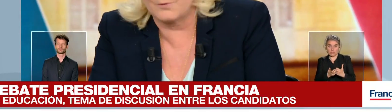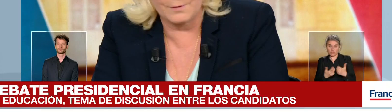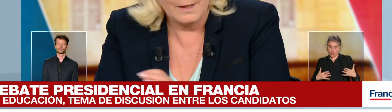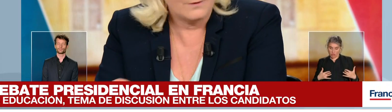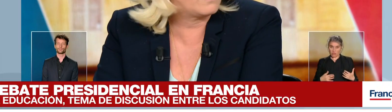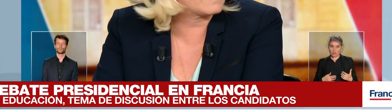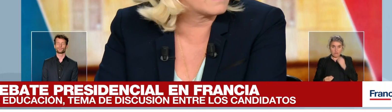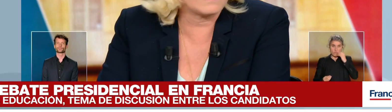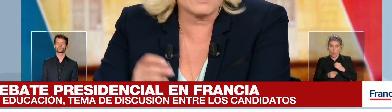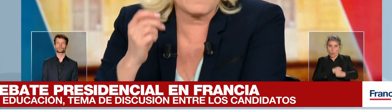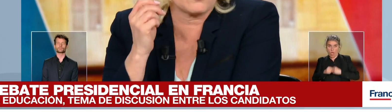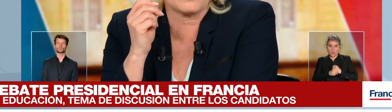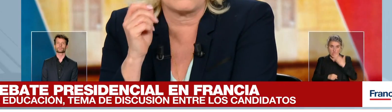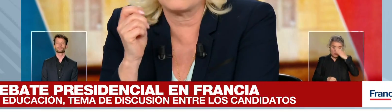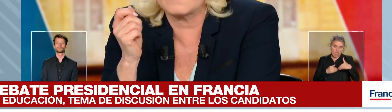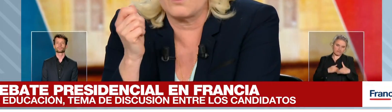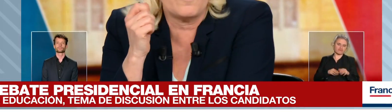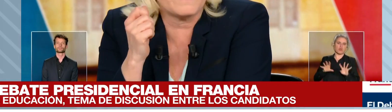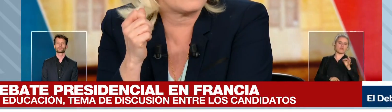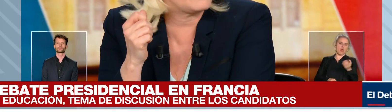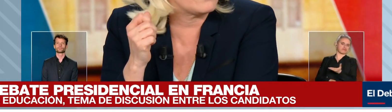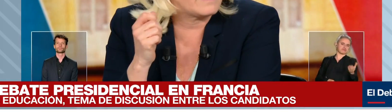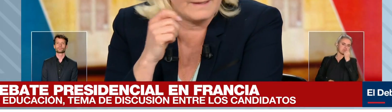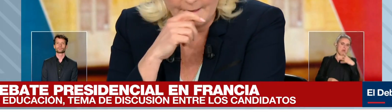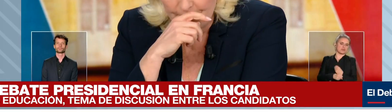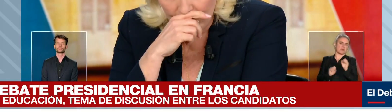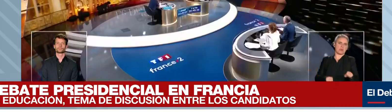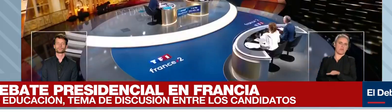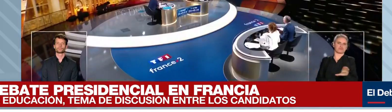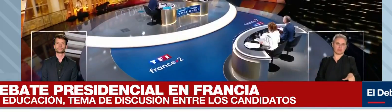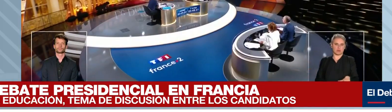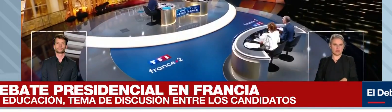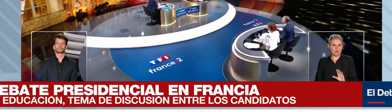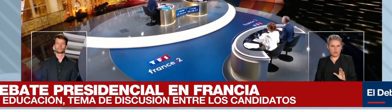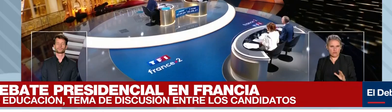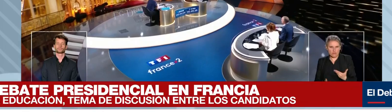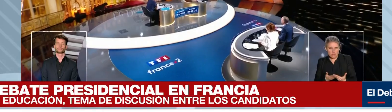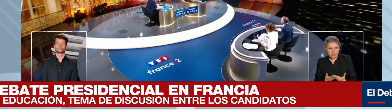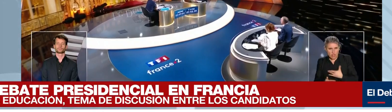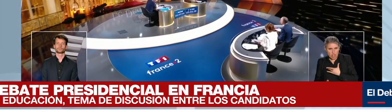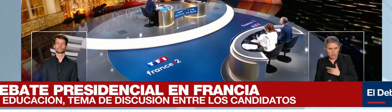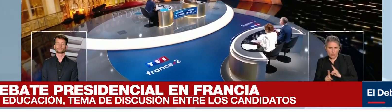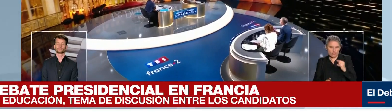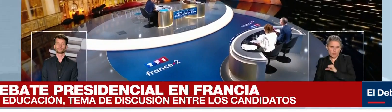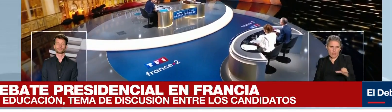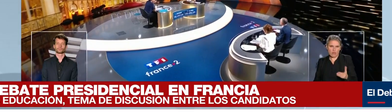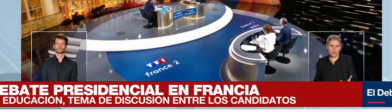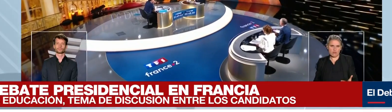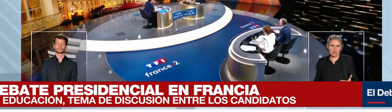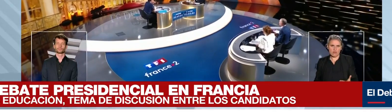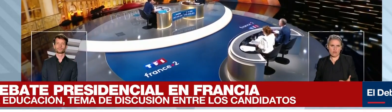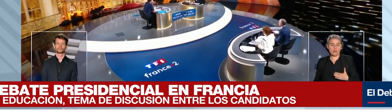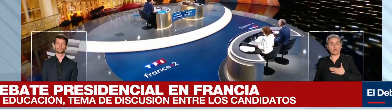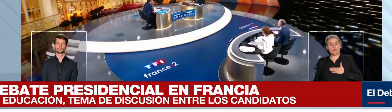el bachillerato en algo que no determine su futuro totalmente. En segundo